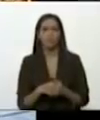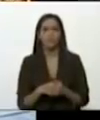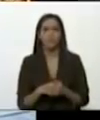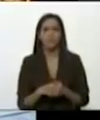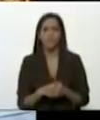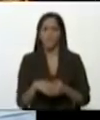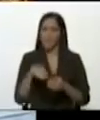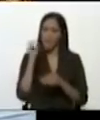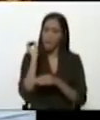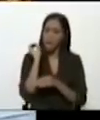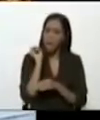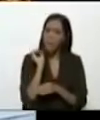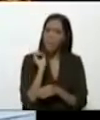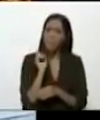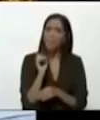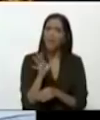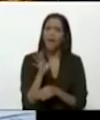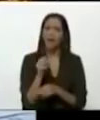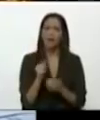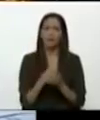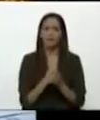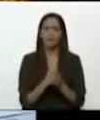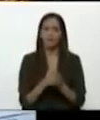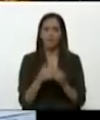enviar dos o tres proyectiles